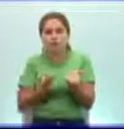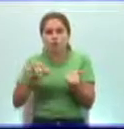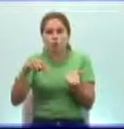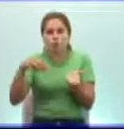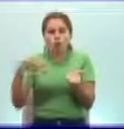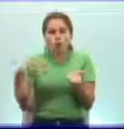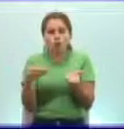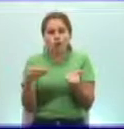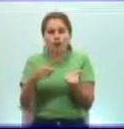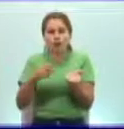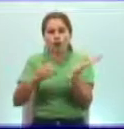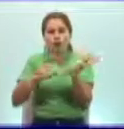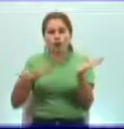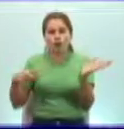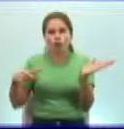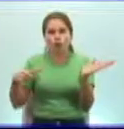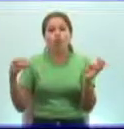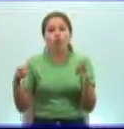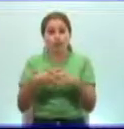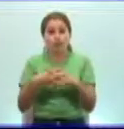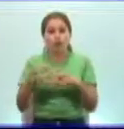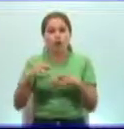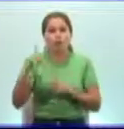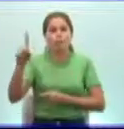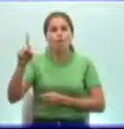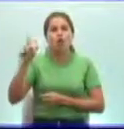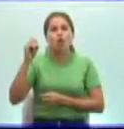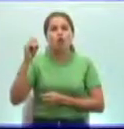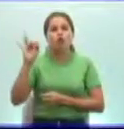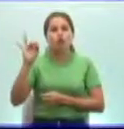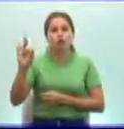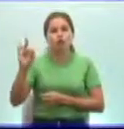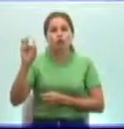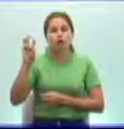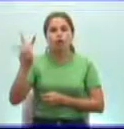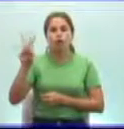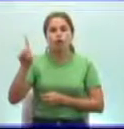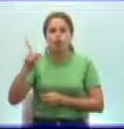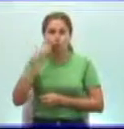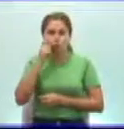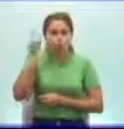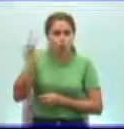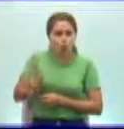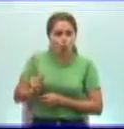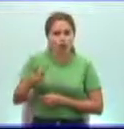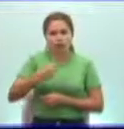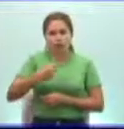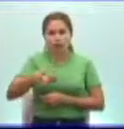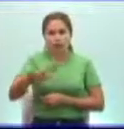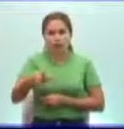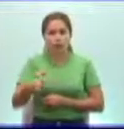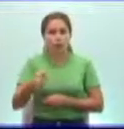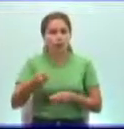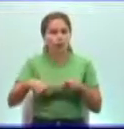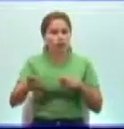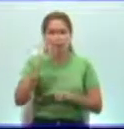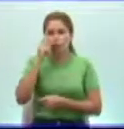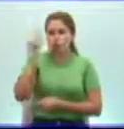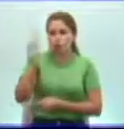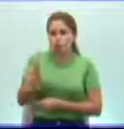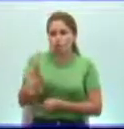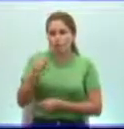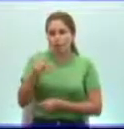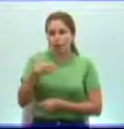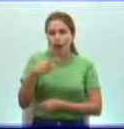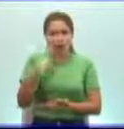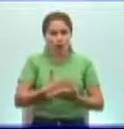circula la corriente eléctrica. En 1831, Michael Faraday y en forma simultánea, Joseph Henry demostraron que